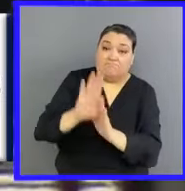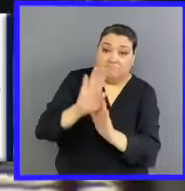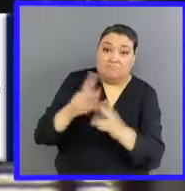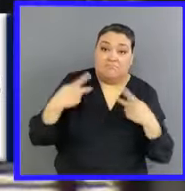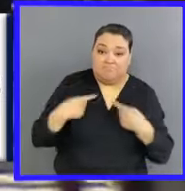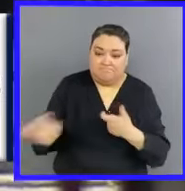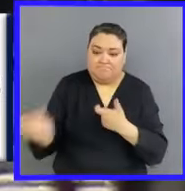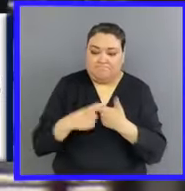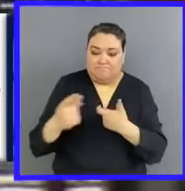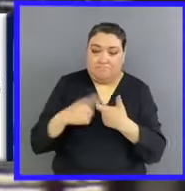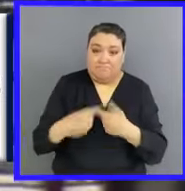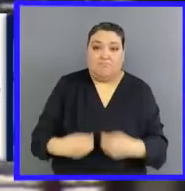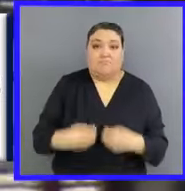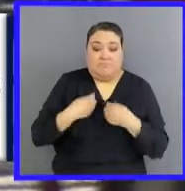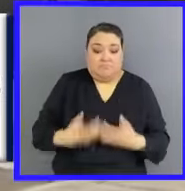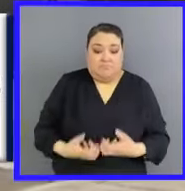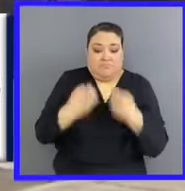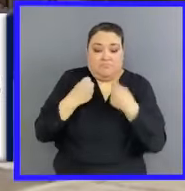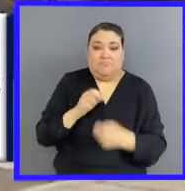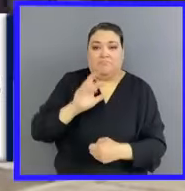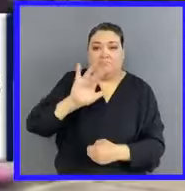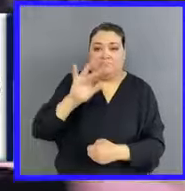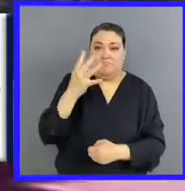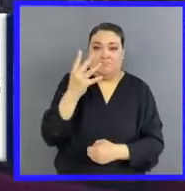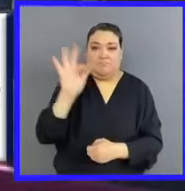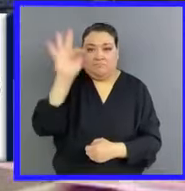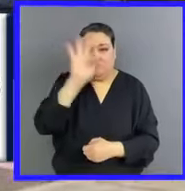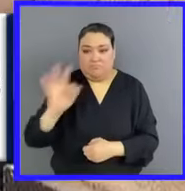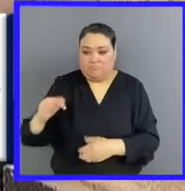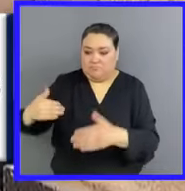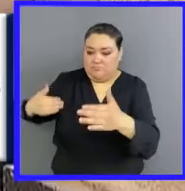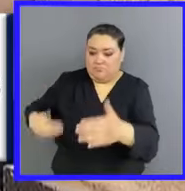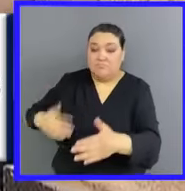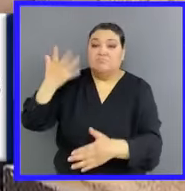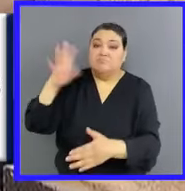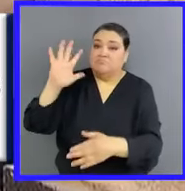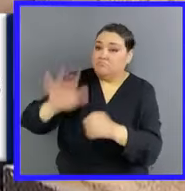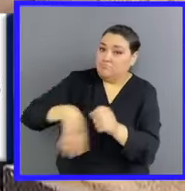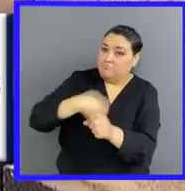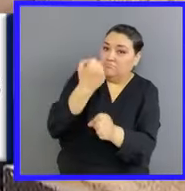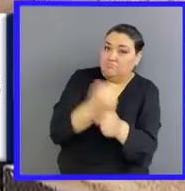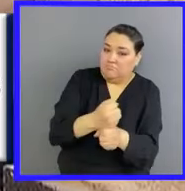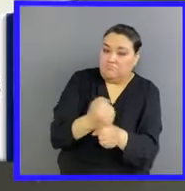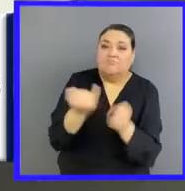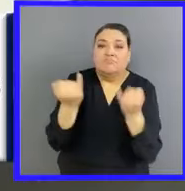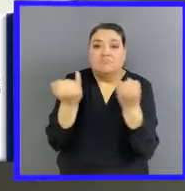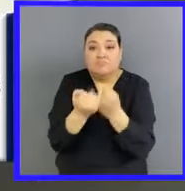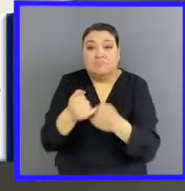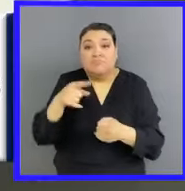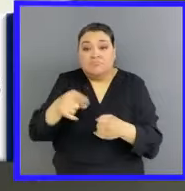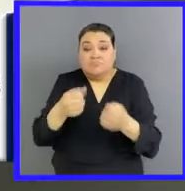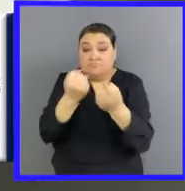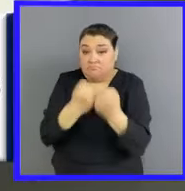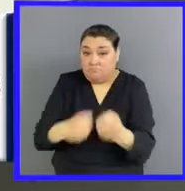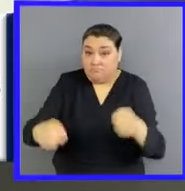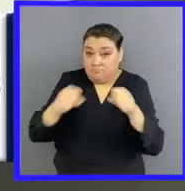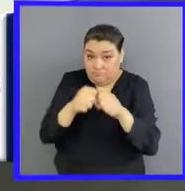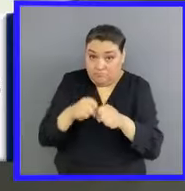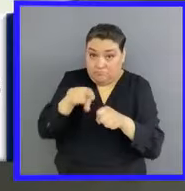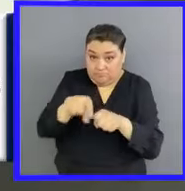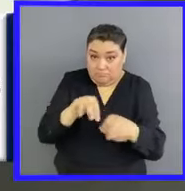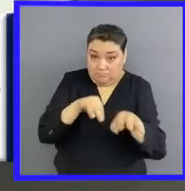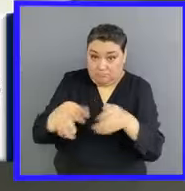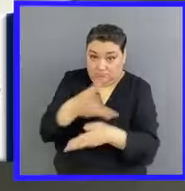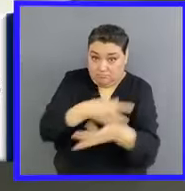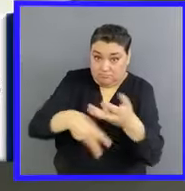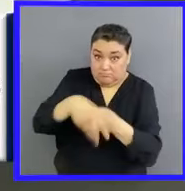del 54% en la última década, además de que cuenta con hasta 3.7 veces el